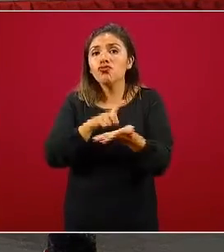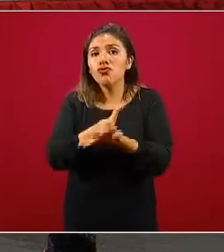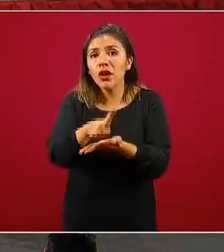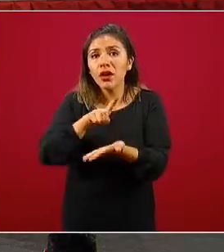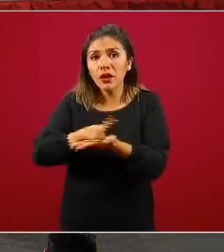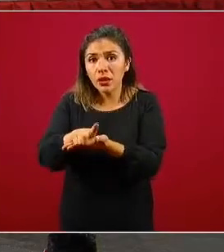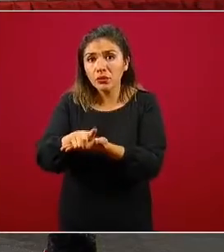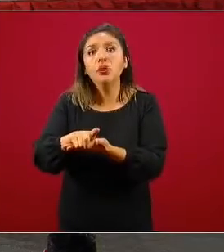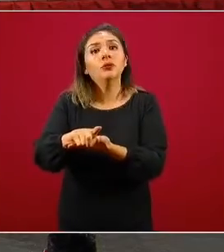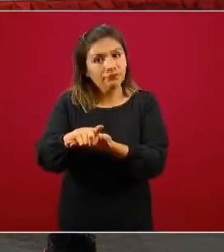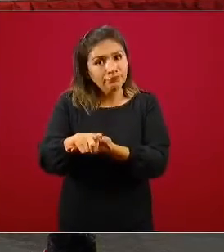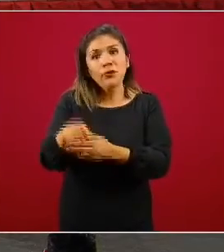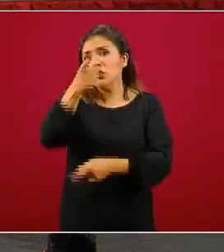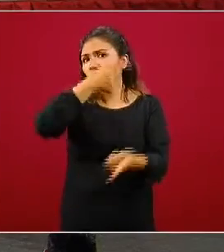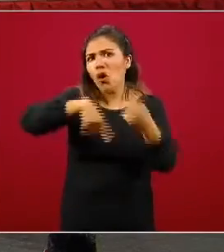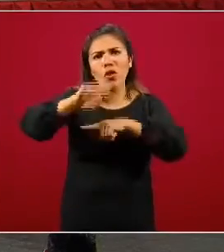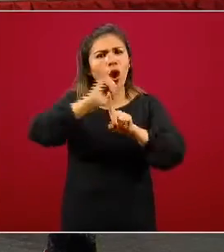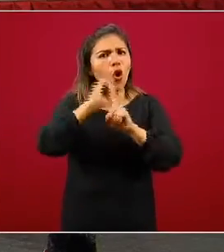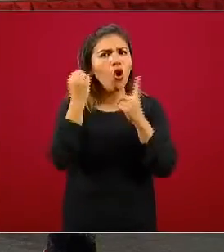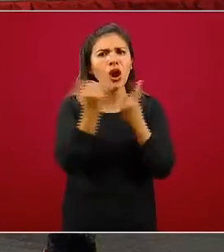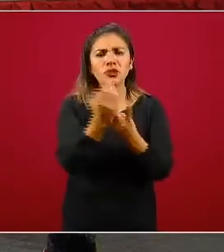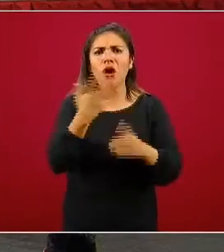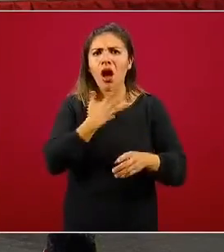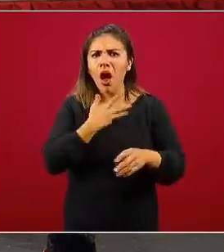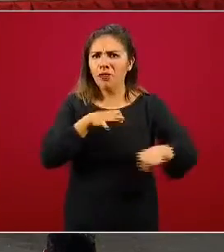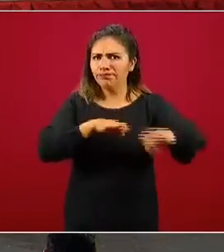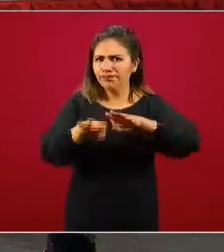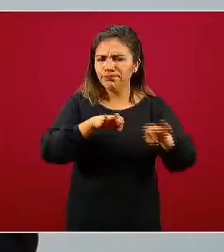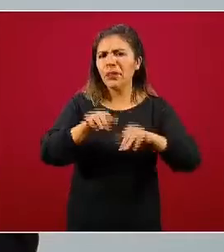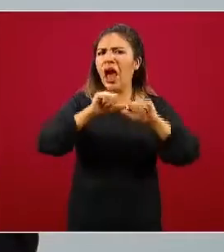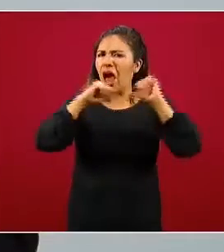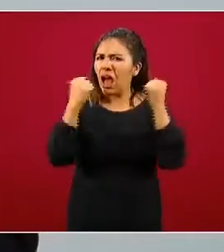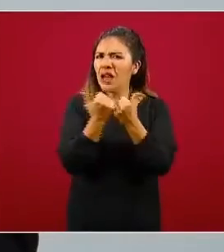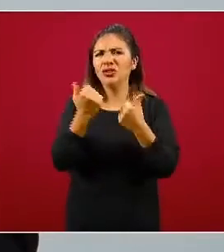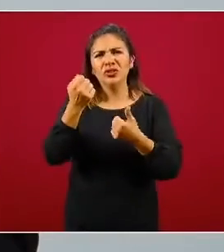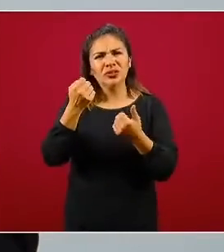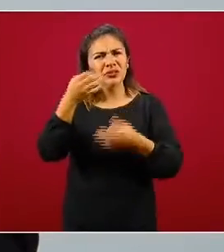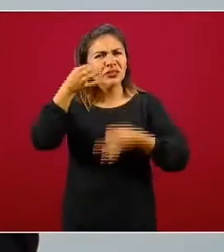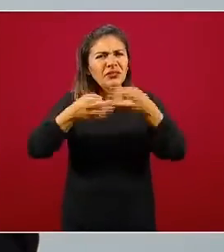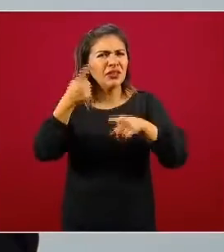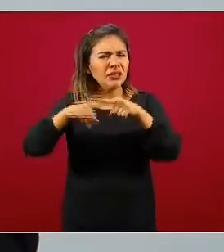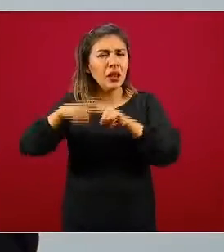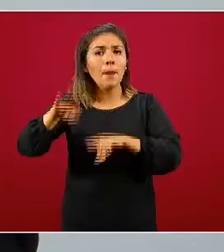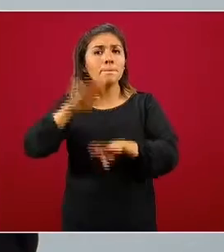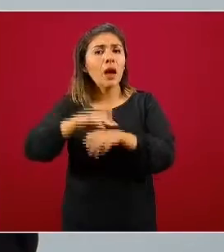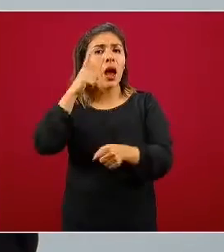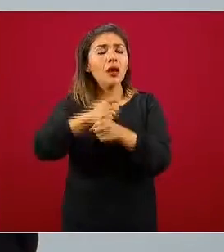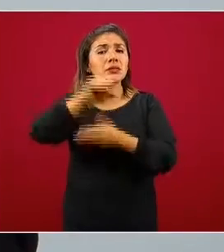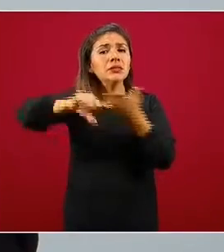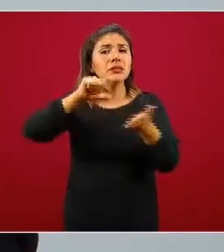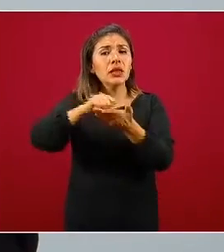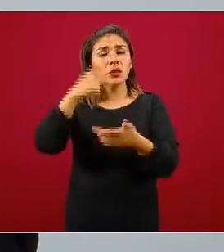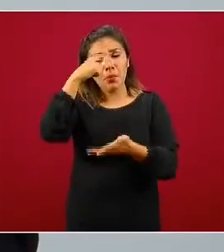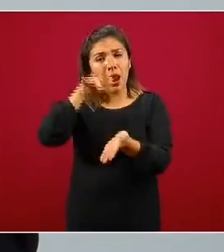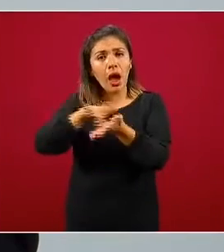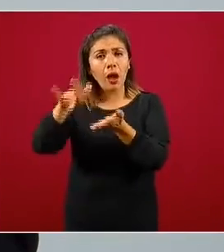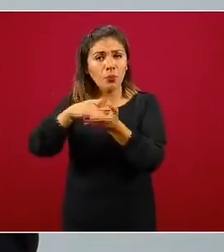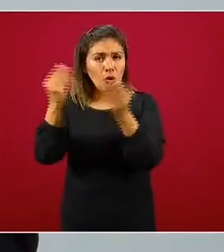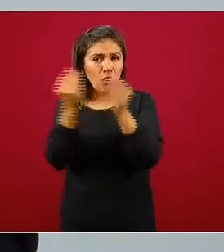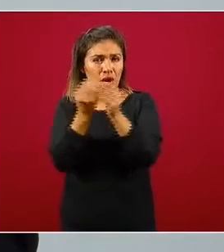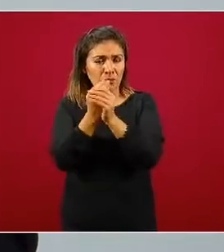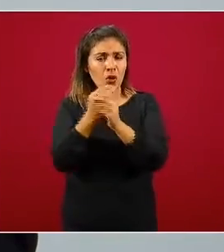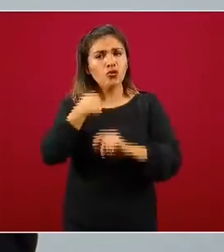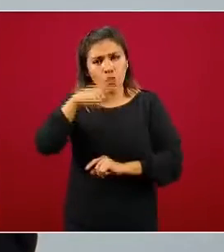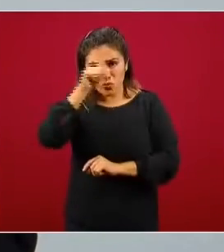ahí estamos todas las organizaciones de la sociedad civil, especialmente el Centro de Apoyo y Capacitación, que